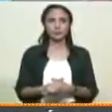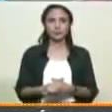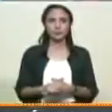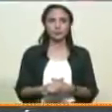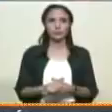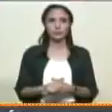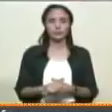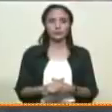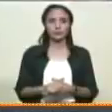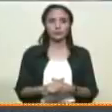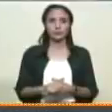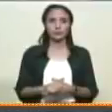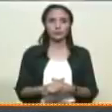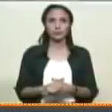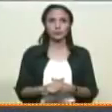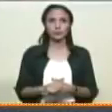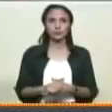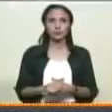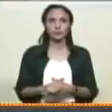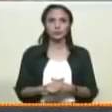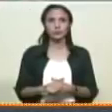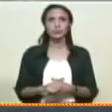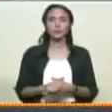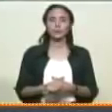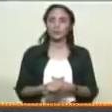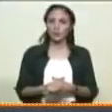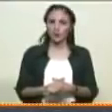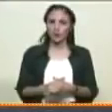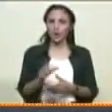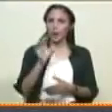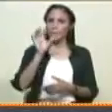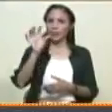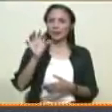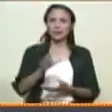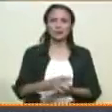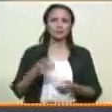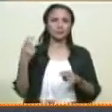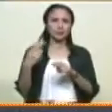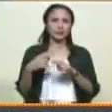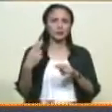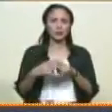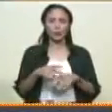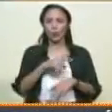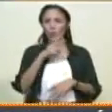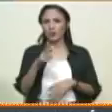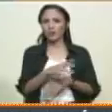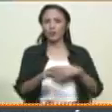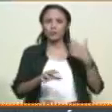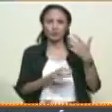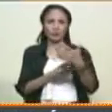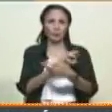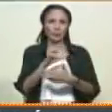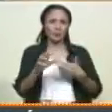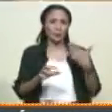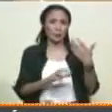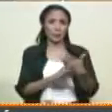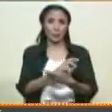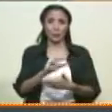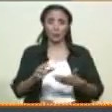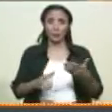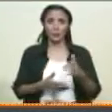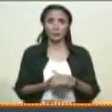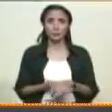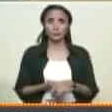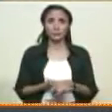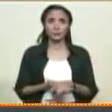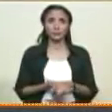Y el Estado entró en una debilidad peligrosa, muy peligrosa, que podíamos caer inclusive hasta